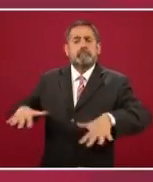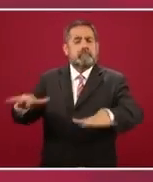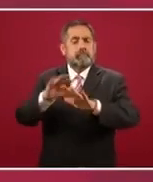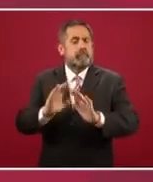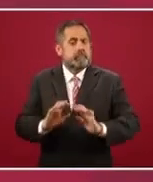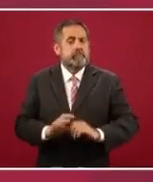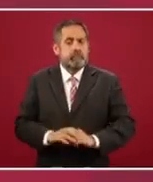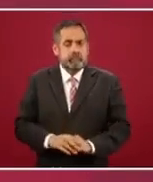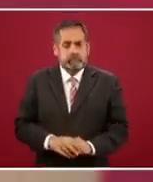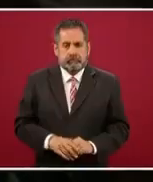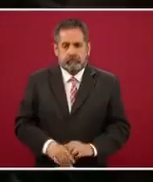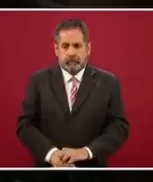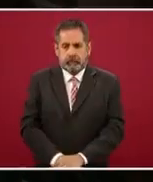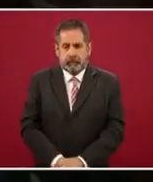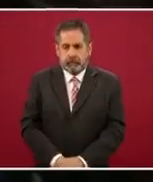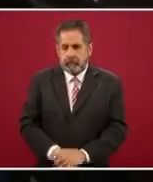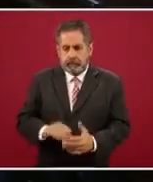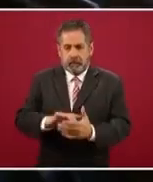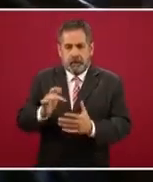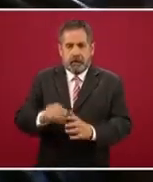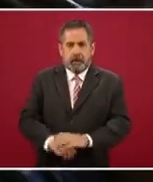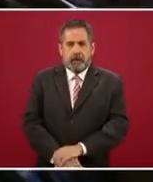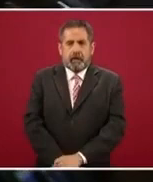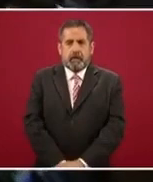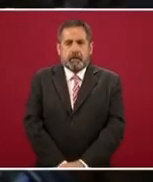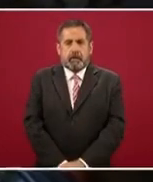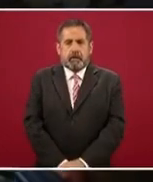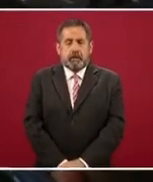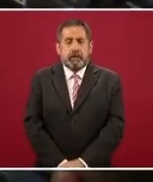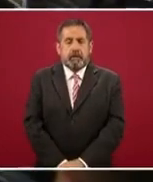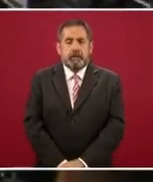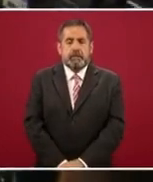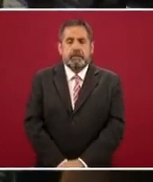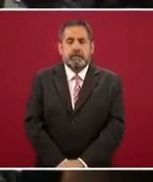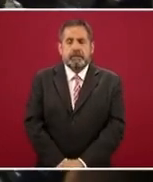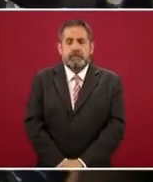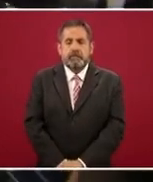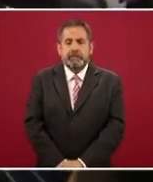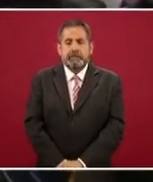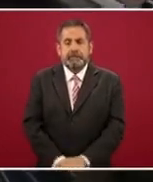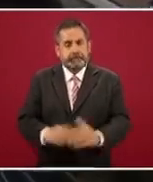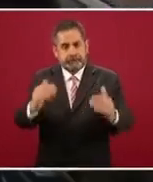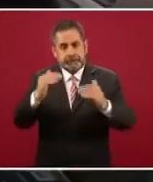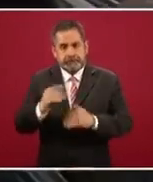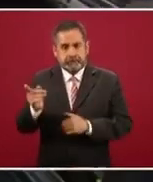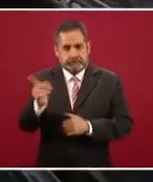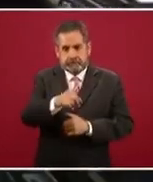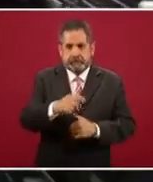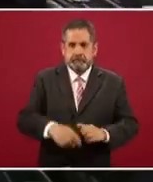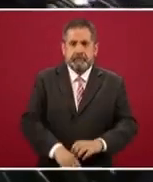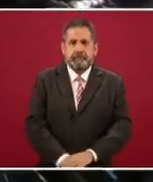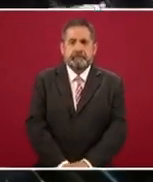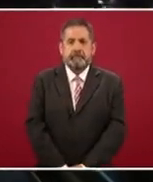más. Gracias. Ahora sí, vámonos a la una lista, segunda, porque si no, Janet.